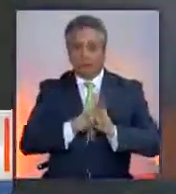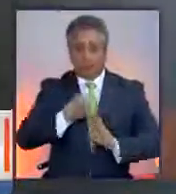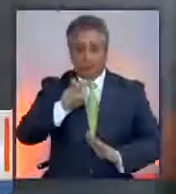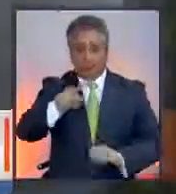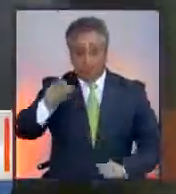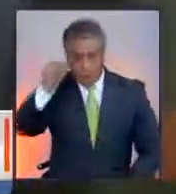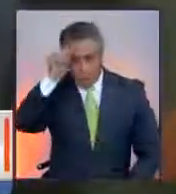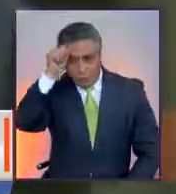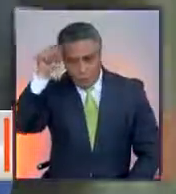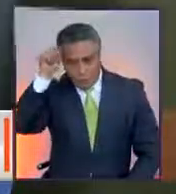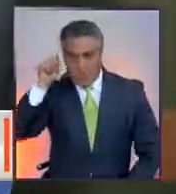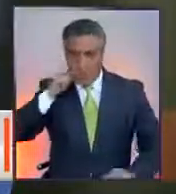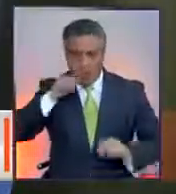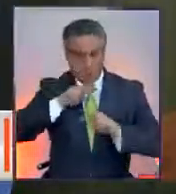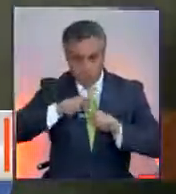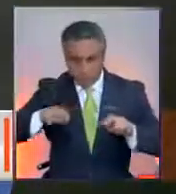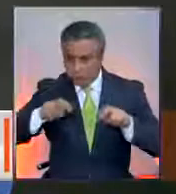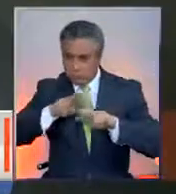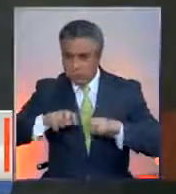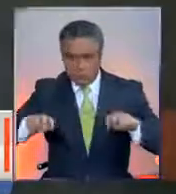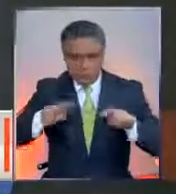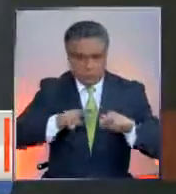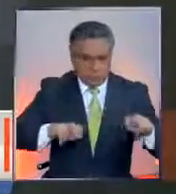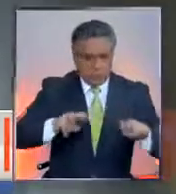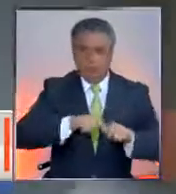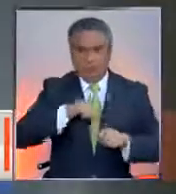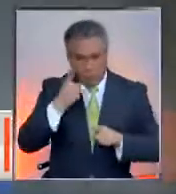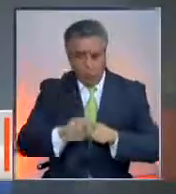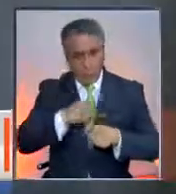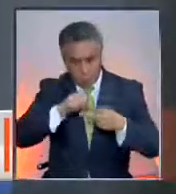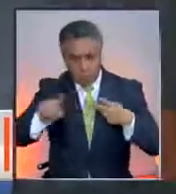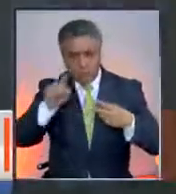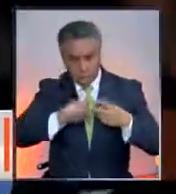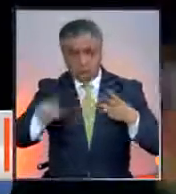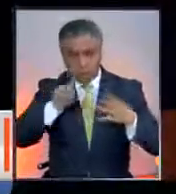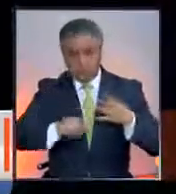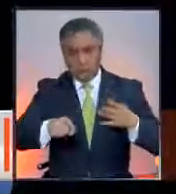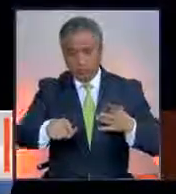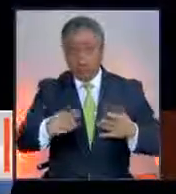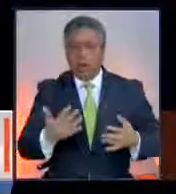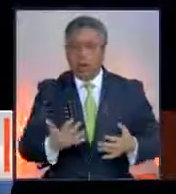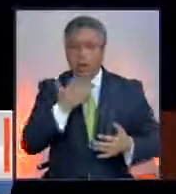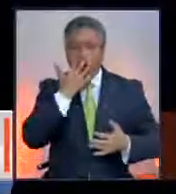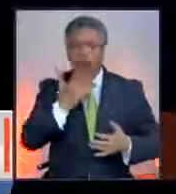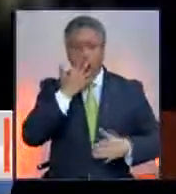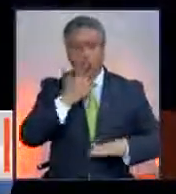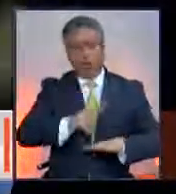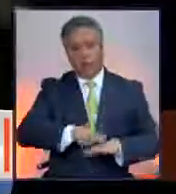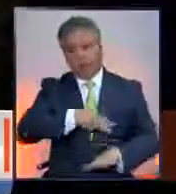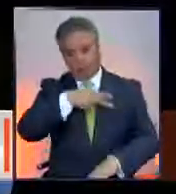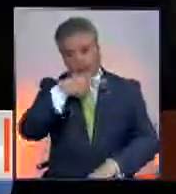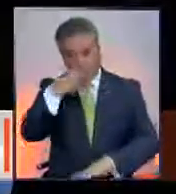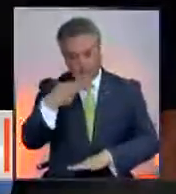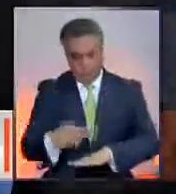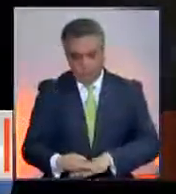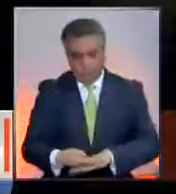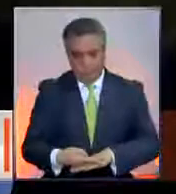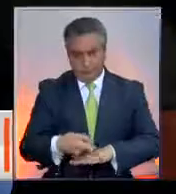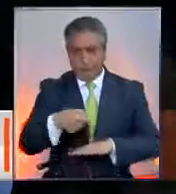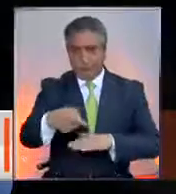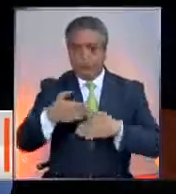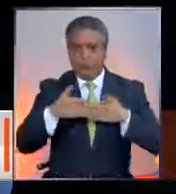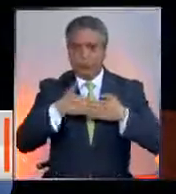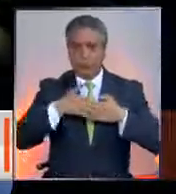revisar varias veces hasta que pudo encontrarlo. Asfixiado por el humo, Eduardo Lara estaba tendido en el piso detrás de